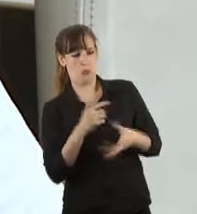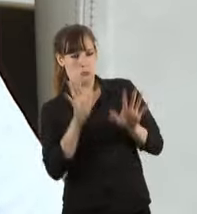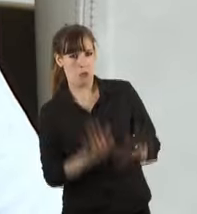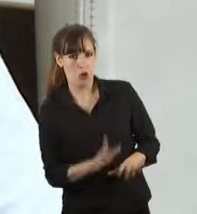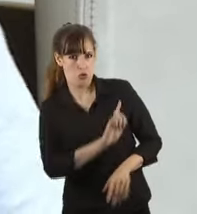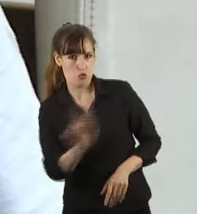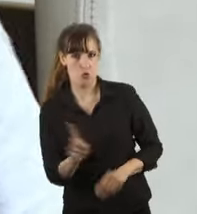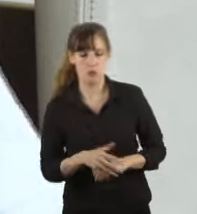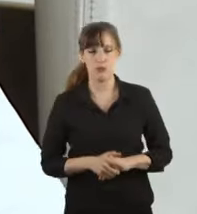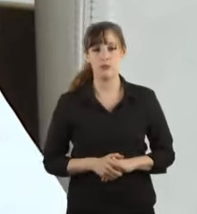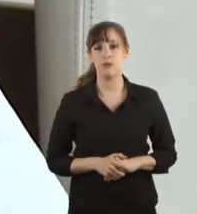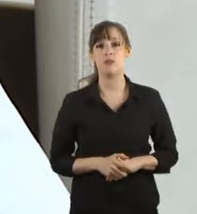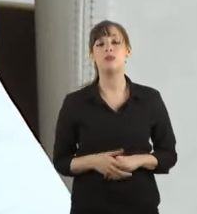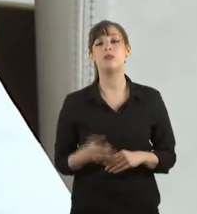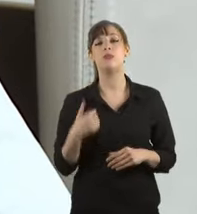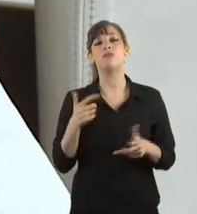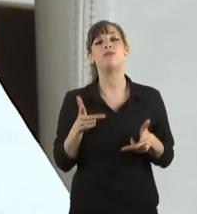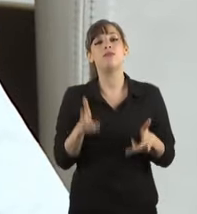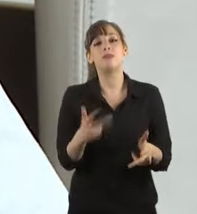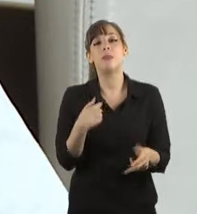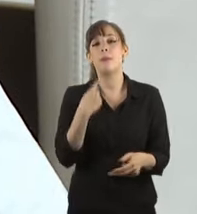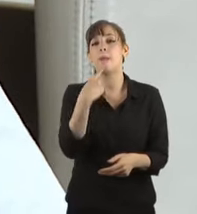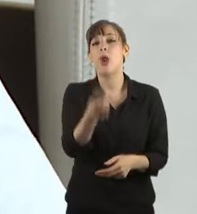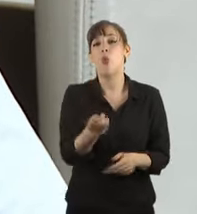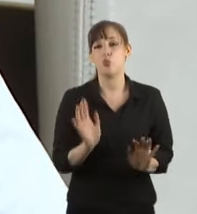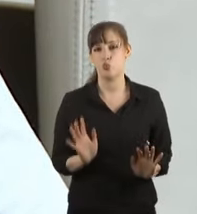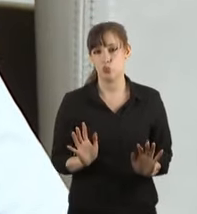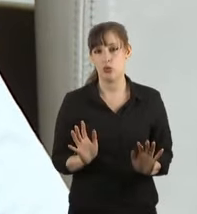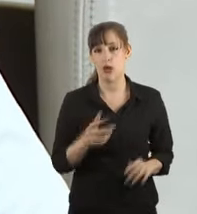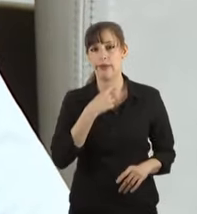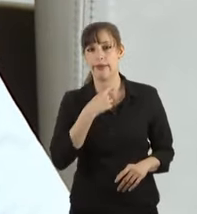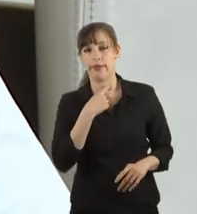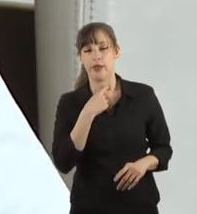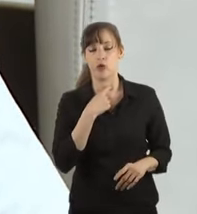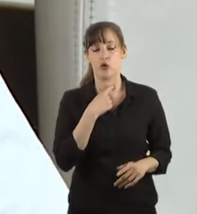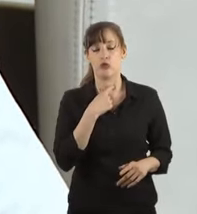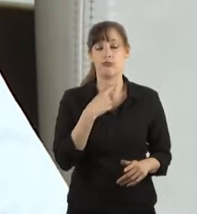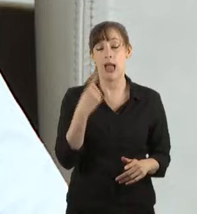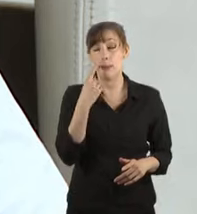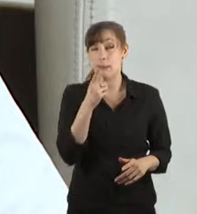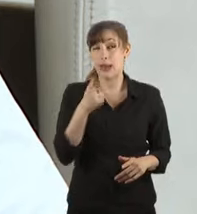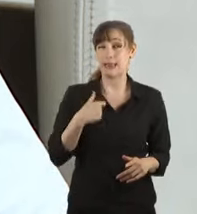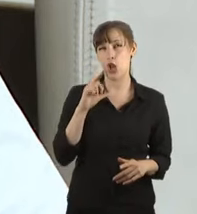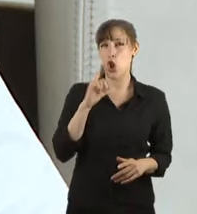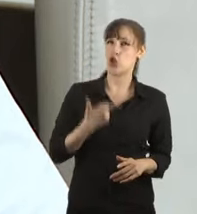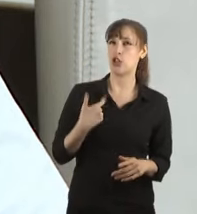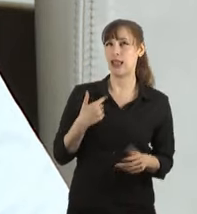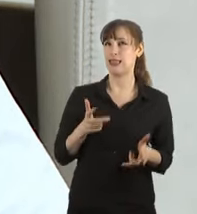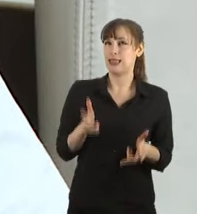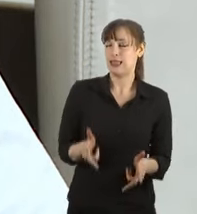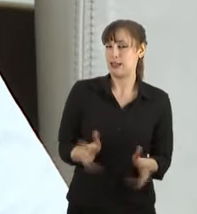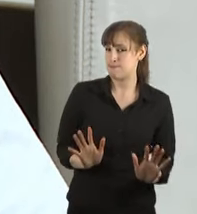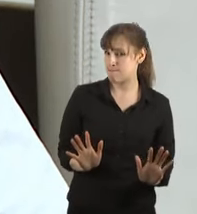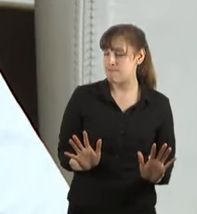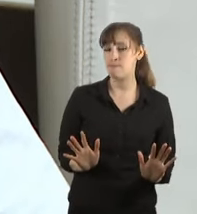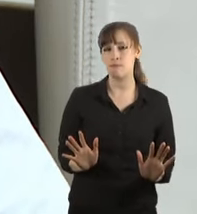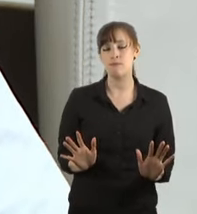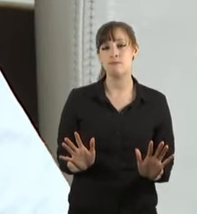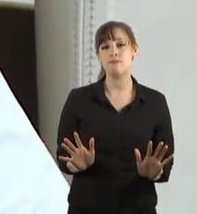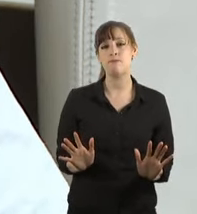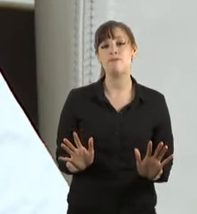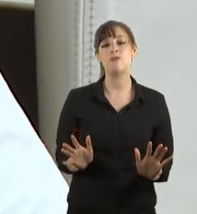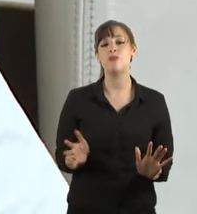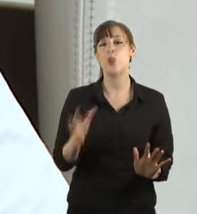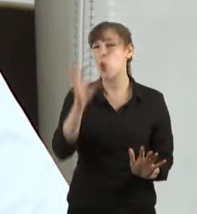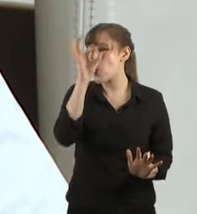amedrenteis tal vez inocente con la pregunta que te quiero hacer tal vez me sorprendo no hay posibilidad de acercamiento no va haber